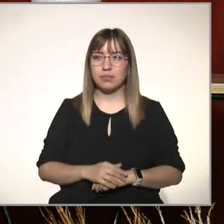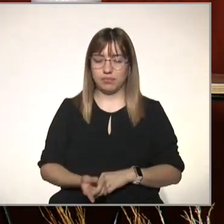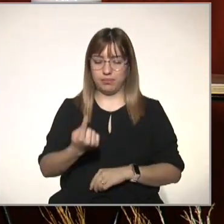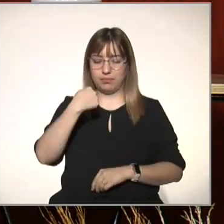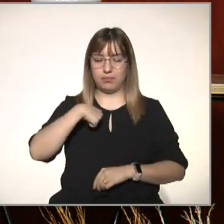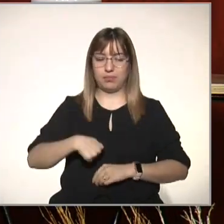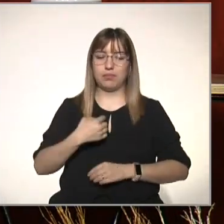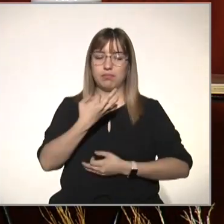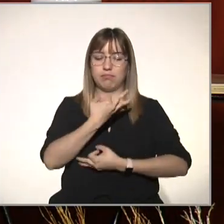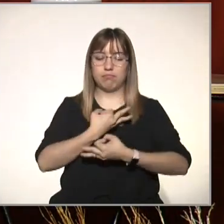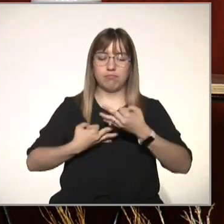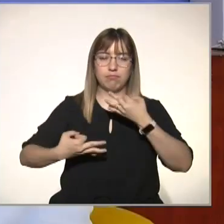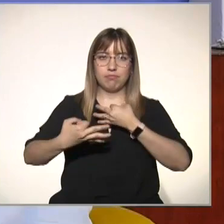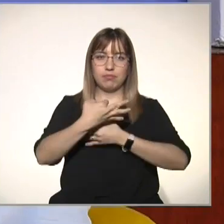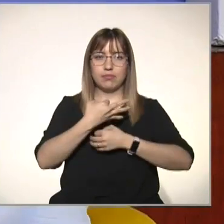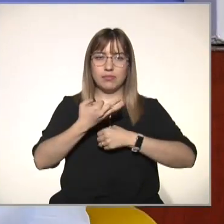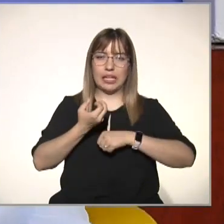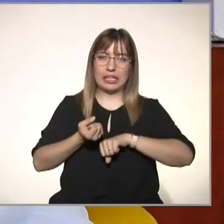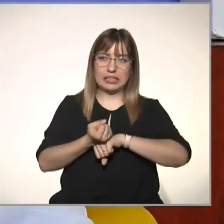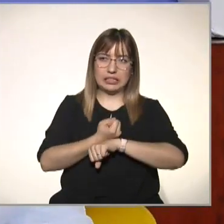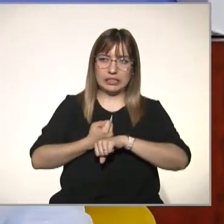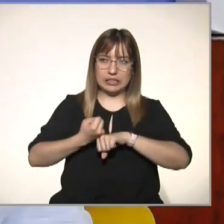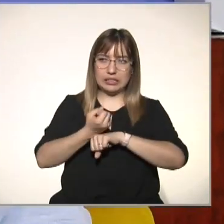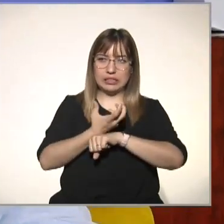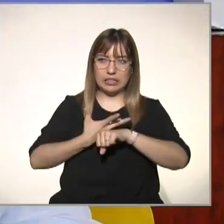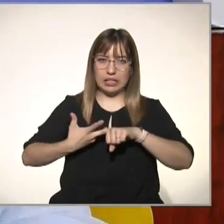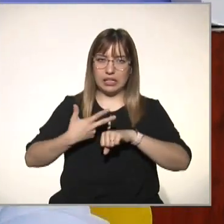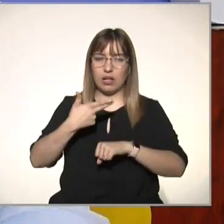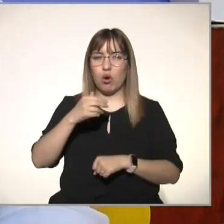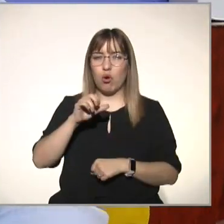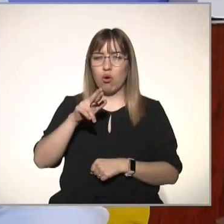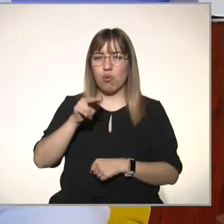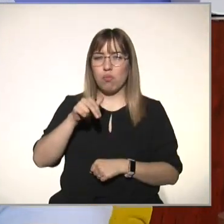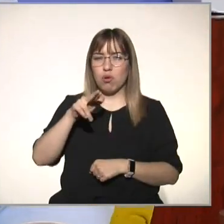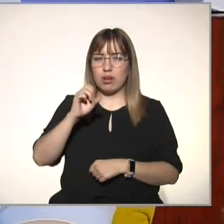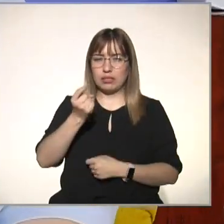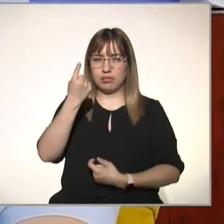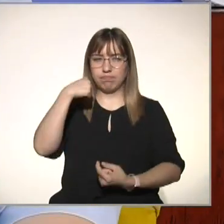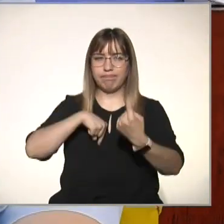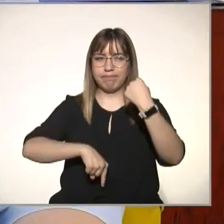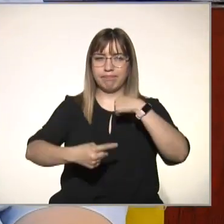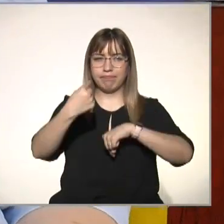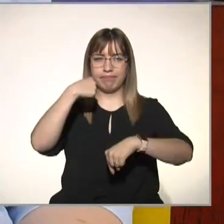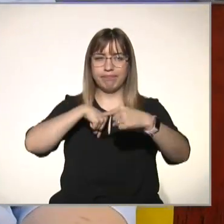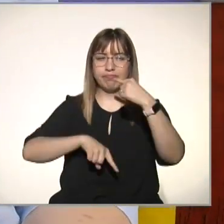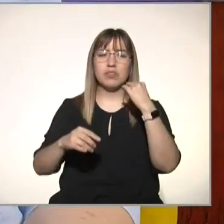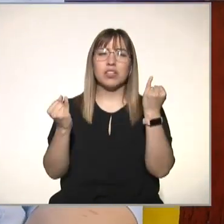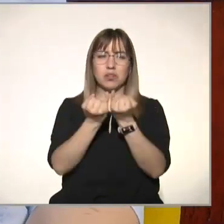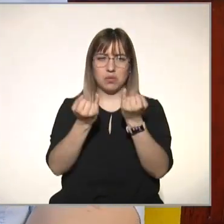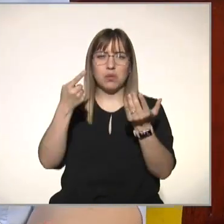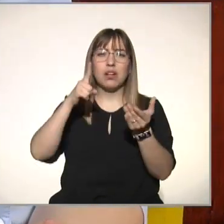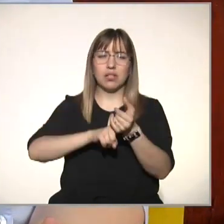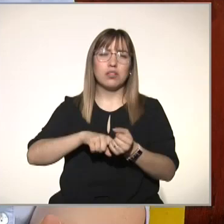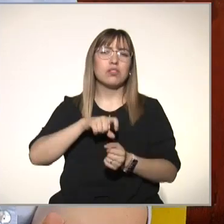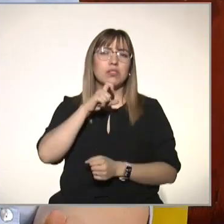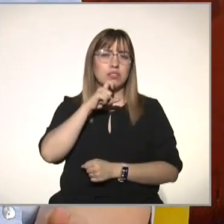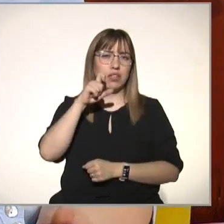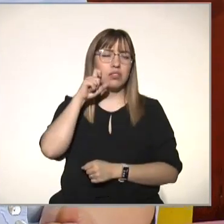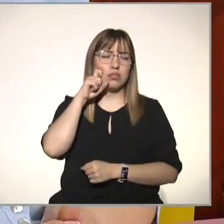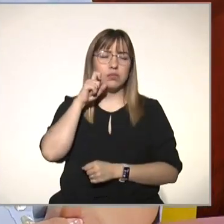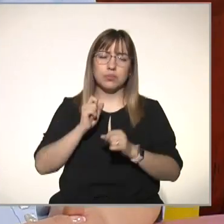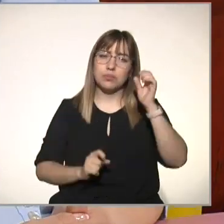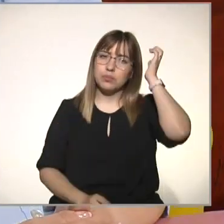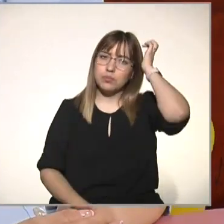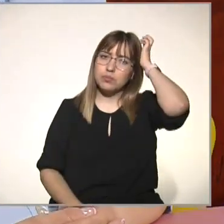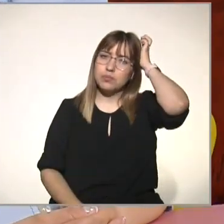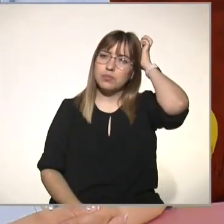cromosomas, genes, hormonas, etcétera, etcétera, que también forman parte del sexo y no precisamente van